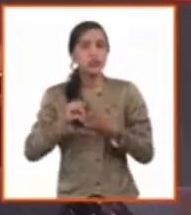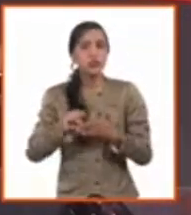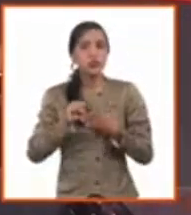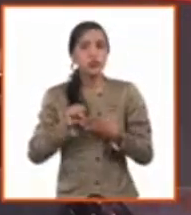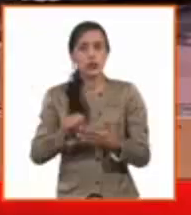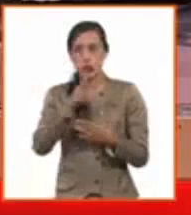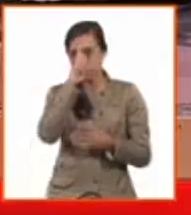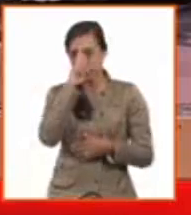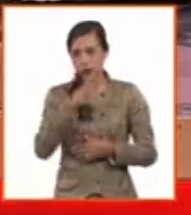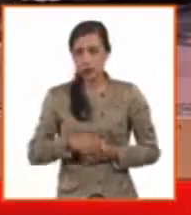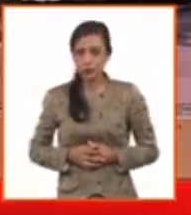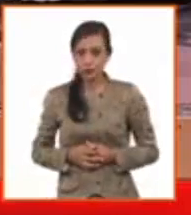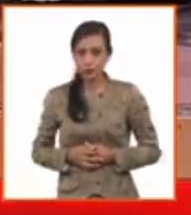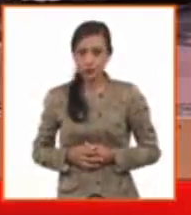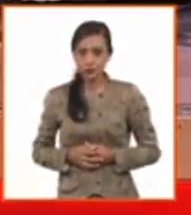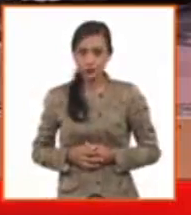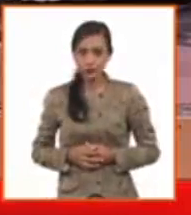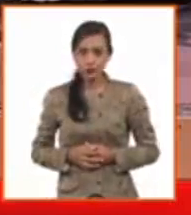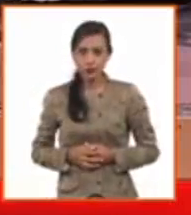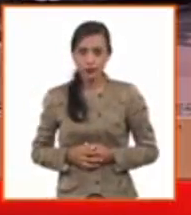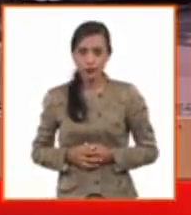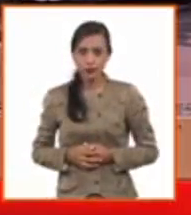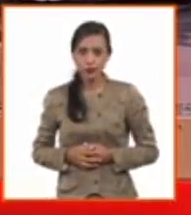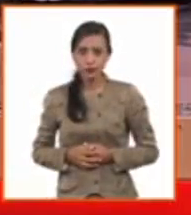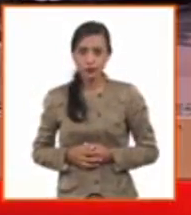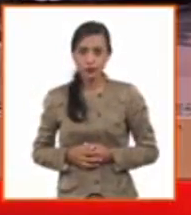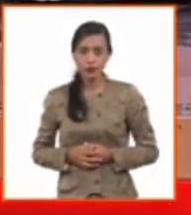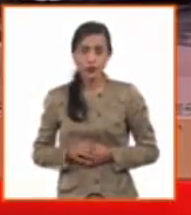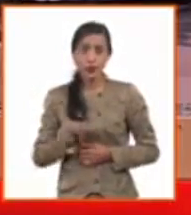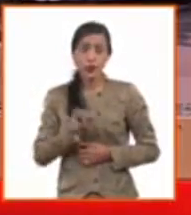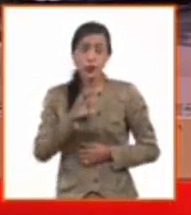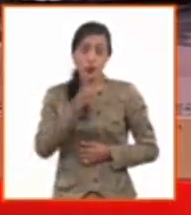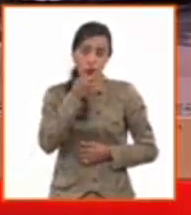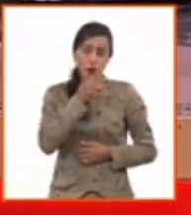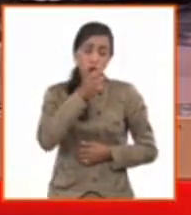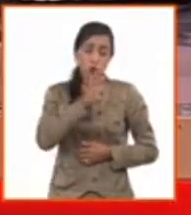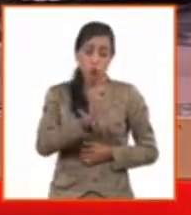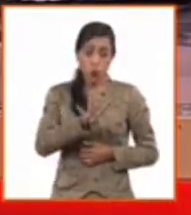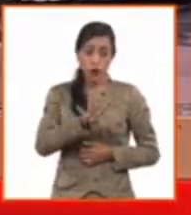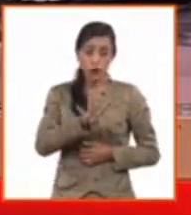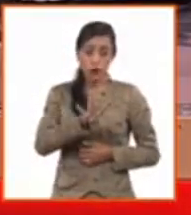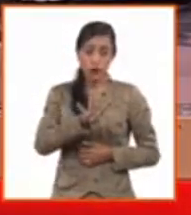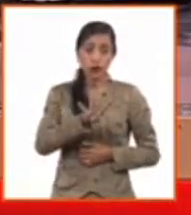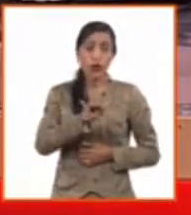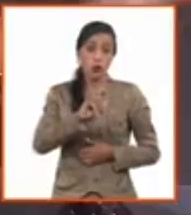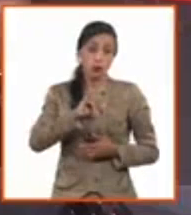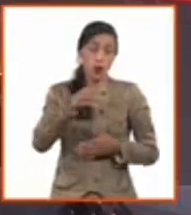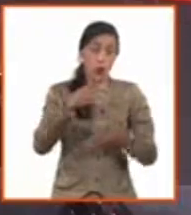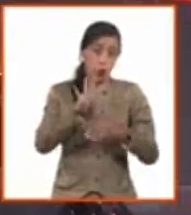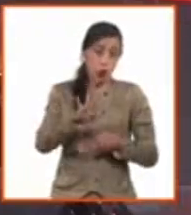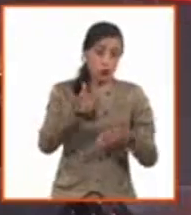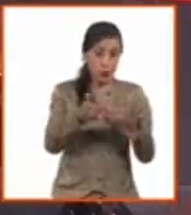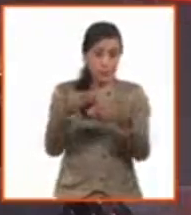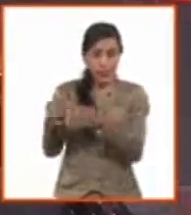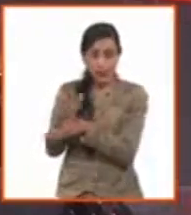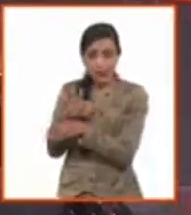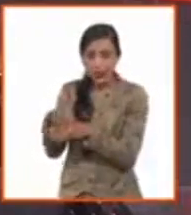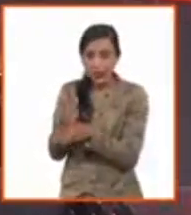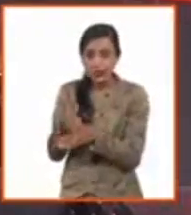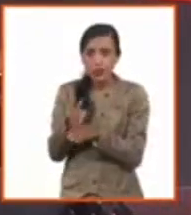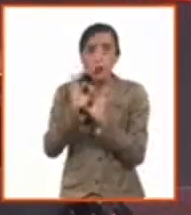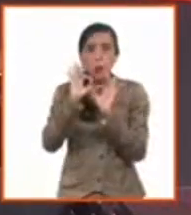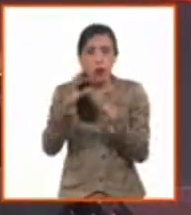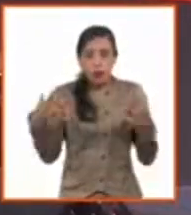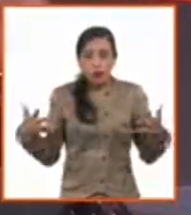de los servicios física y está pasando desde prácticamente cuatro sectores diferentes en cómo exactamente en un mismo proyecto para una misma